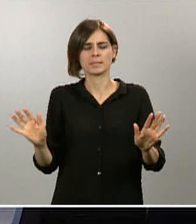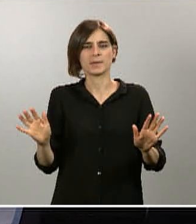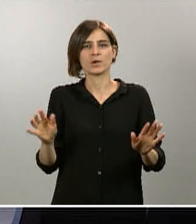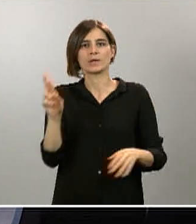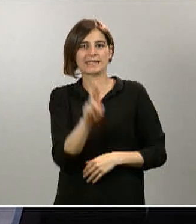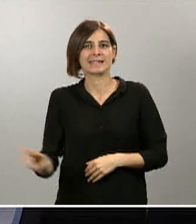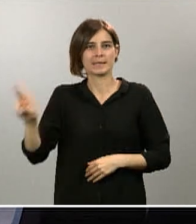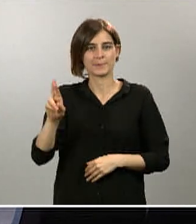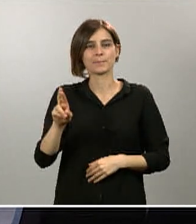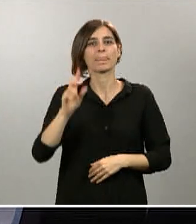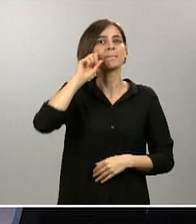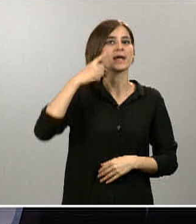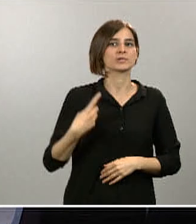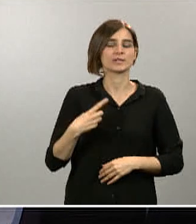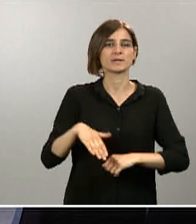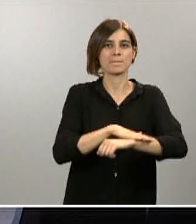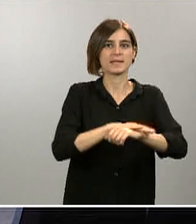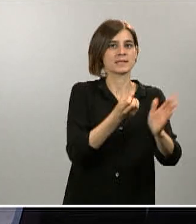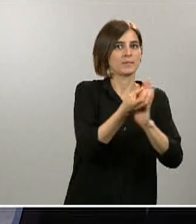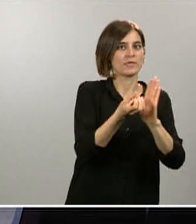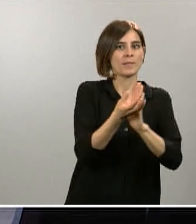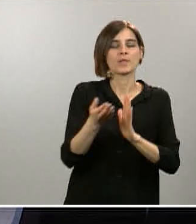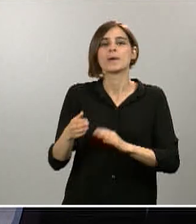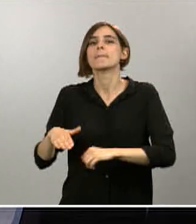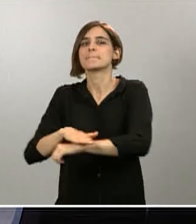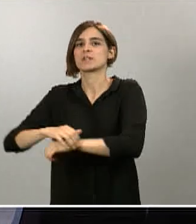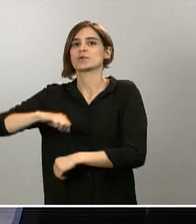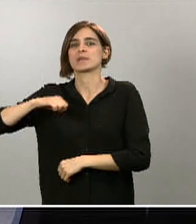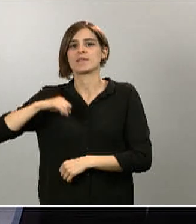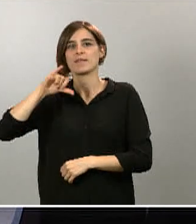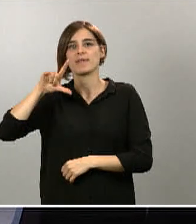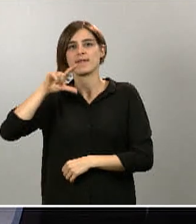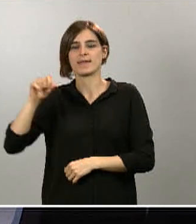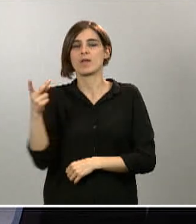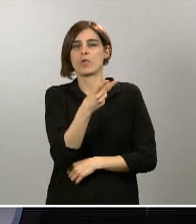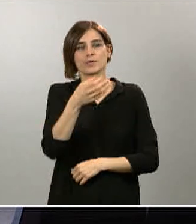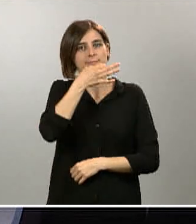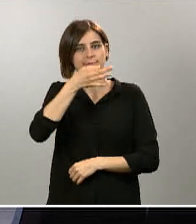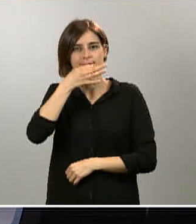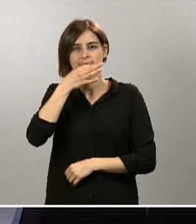Montero, ministra portavoz, Salvador Illa, ministro de Sanidad. Buenas tardes. Gracias. Muchas gracias.